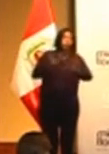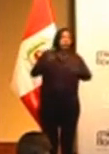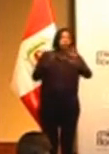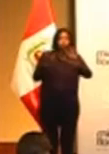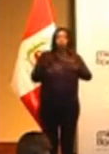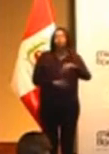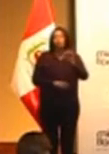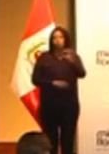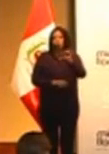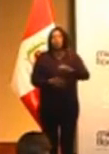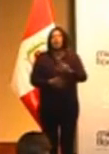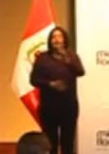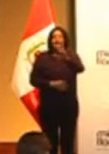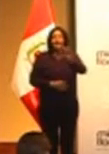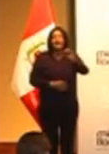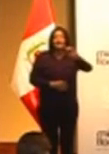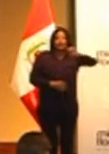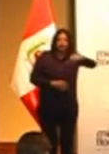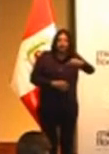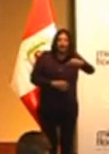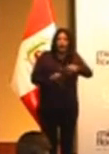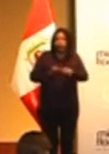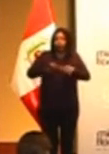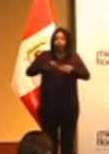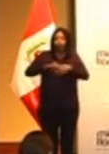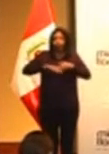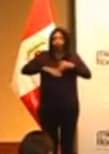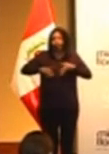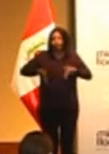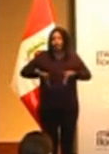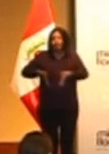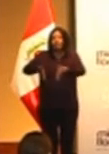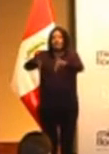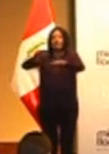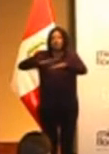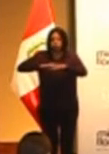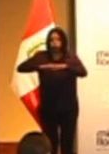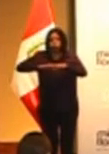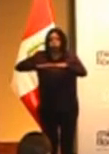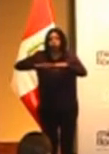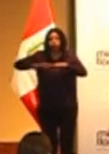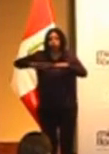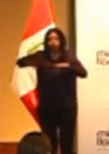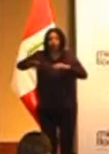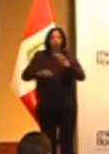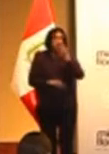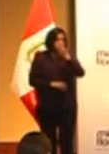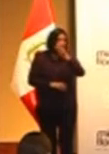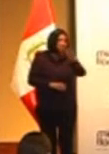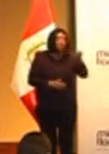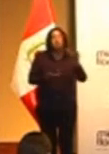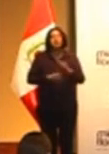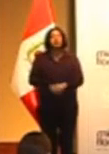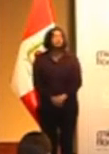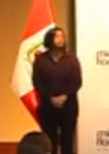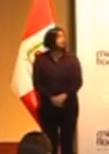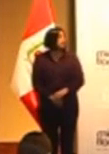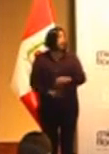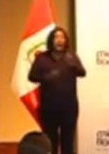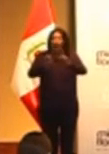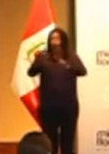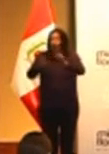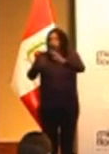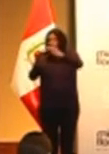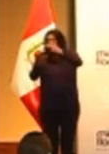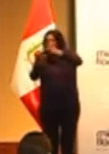1.776.642.18 nuevos soles en 30.800 metros cuadrados de pistas asfaltadas. Ahí podemos ver una relación de